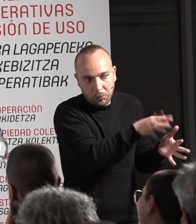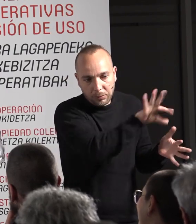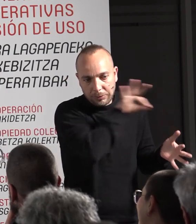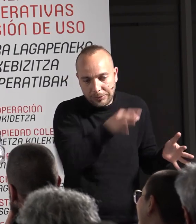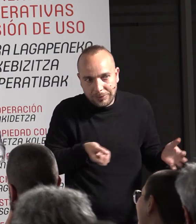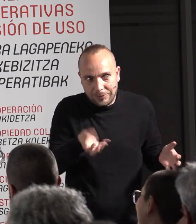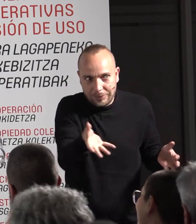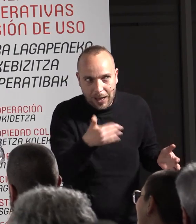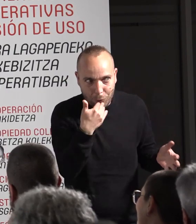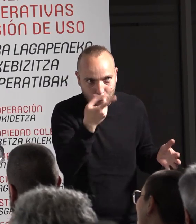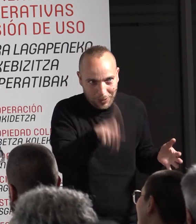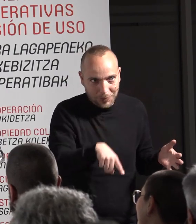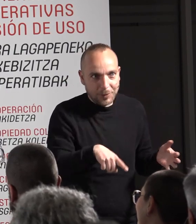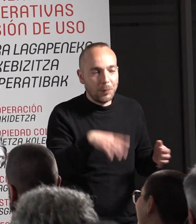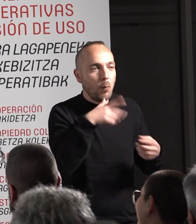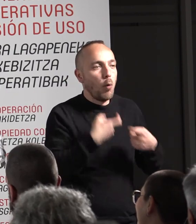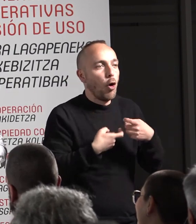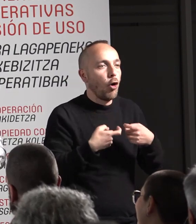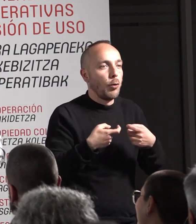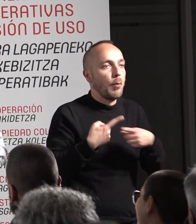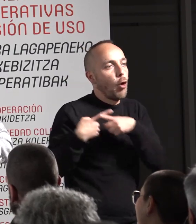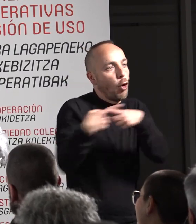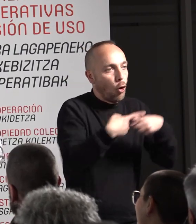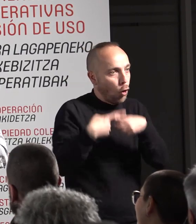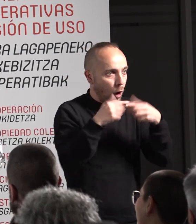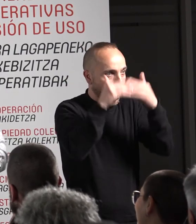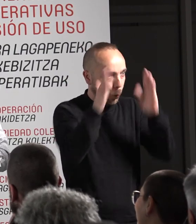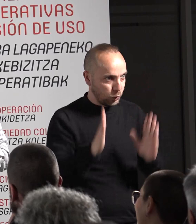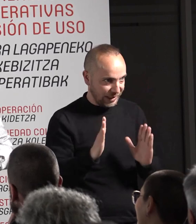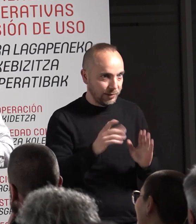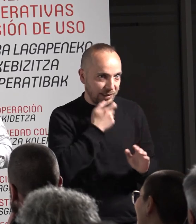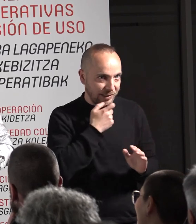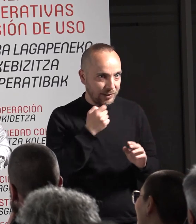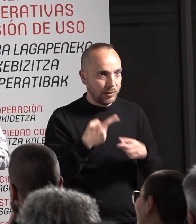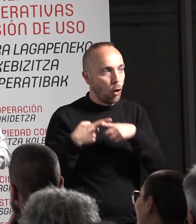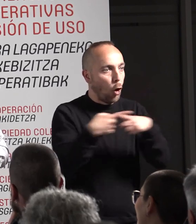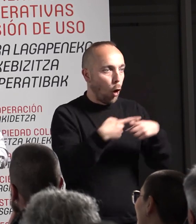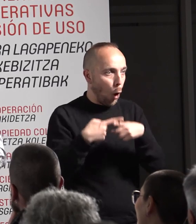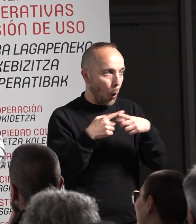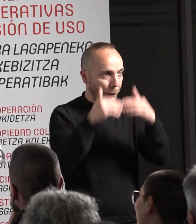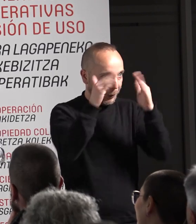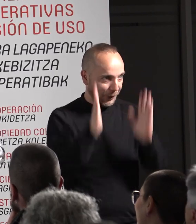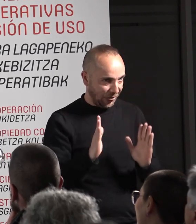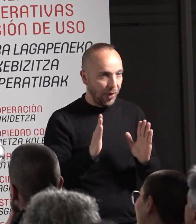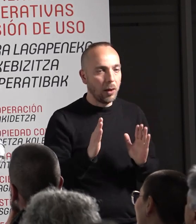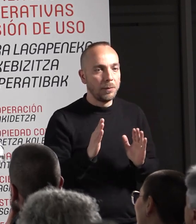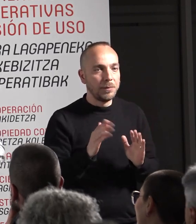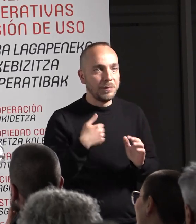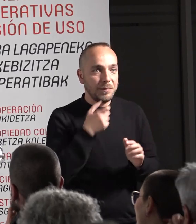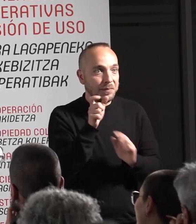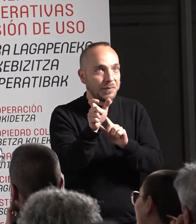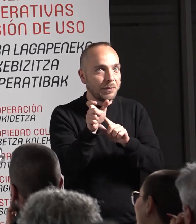claro, el cohousing, la covivienda, además, lo digo esto y ahí me callo. O sea, en psicología